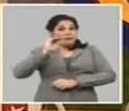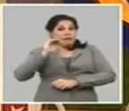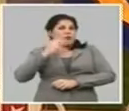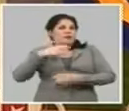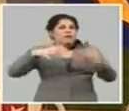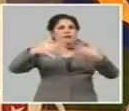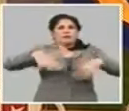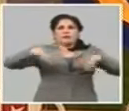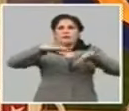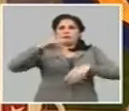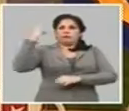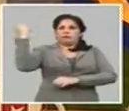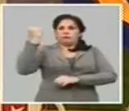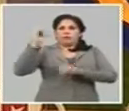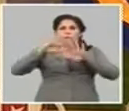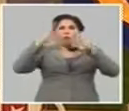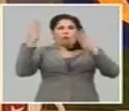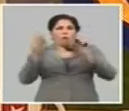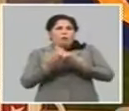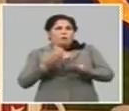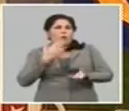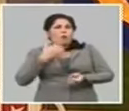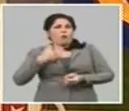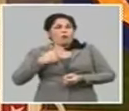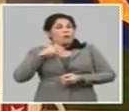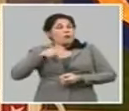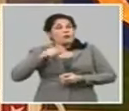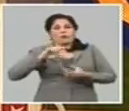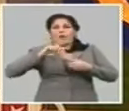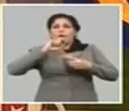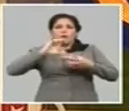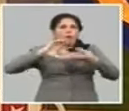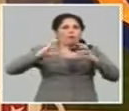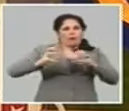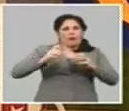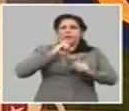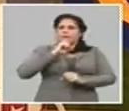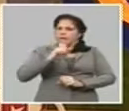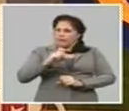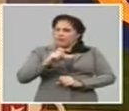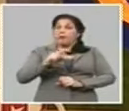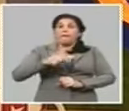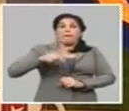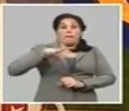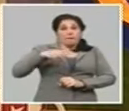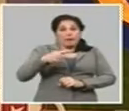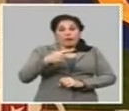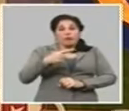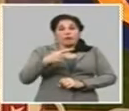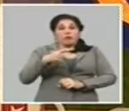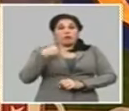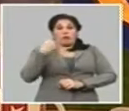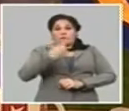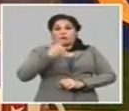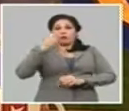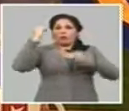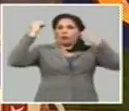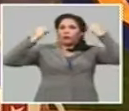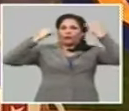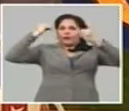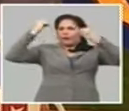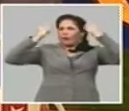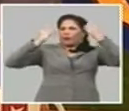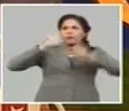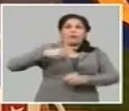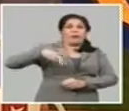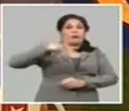situación internacional que sigue siendo muy compleja y que ha generado realmente una preocupación